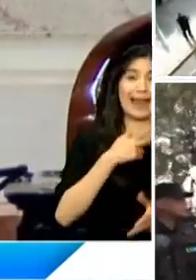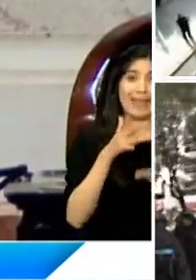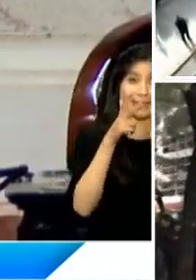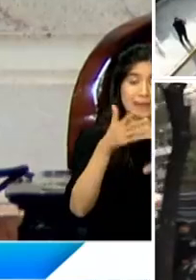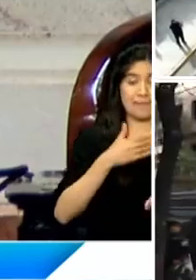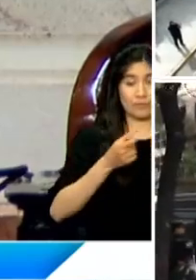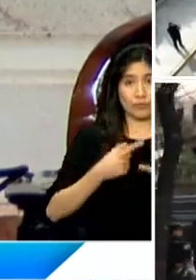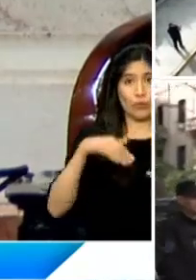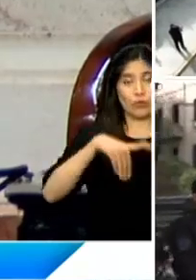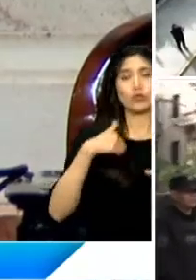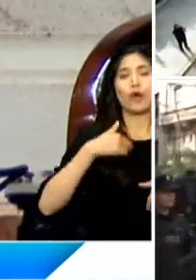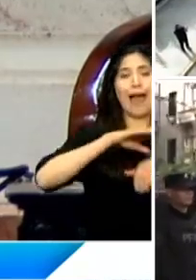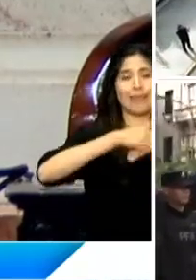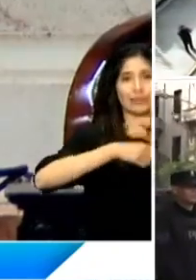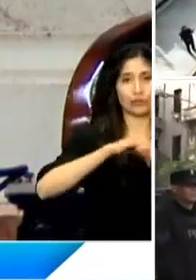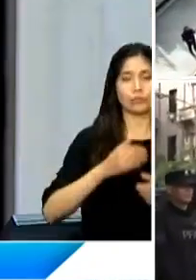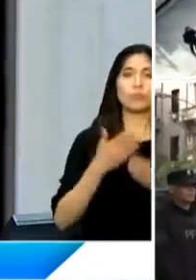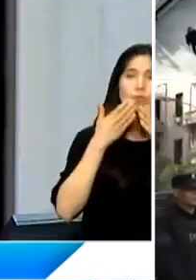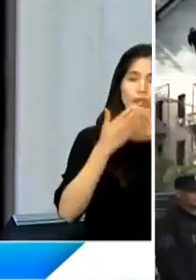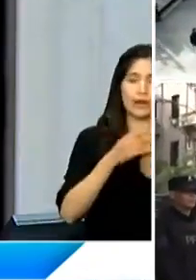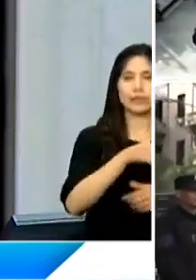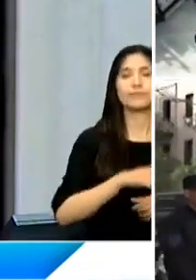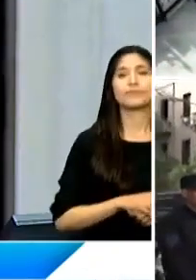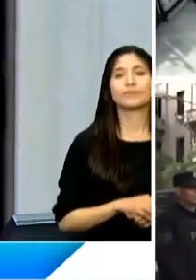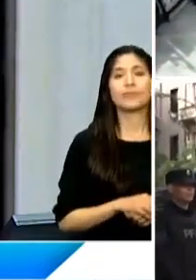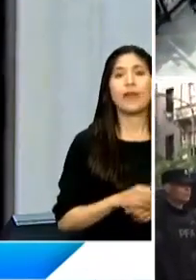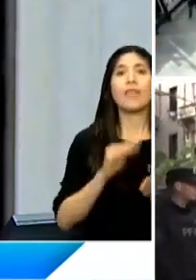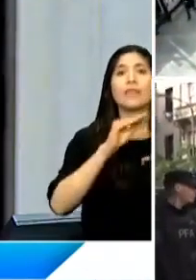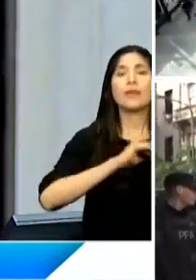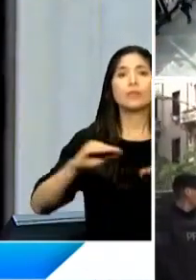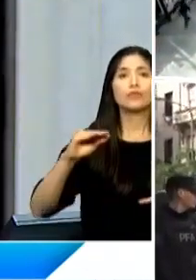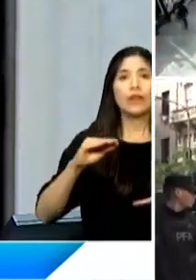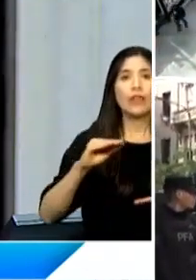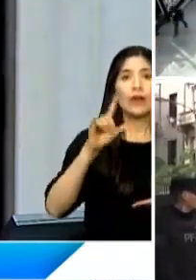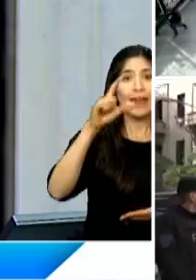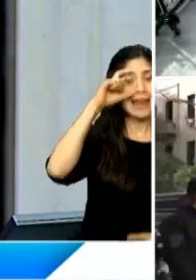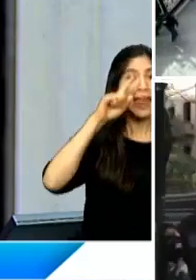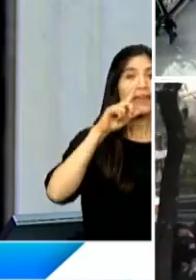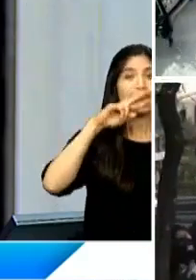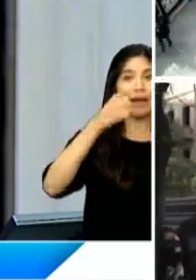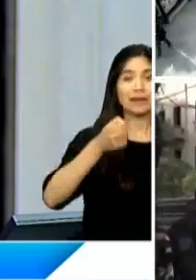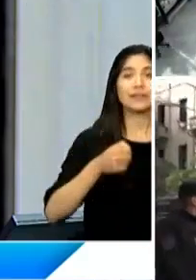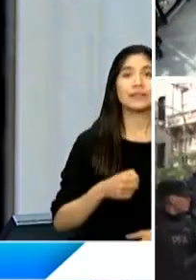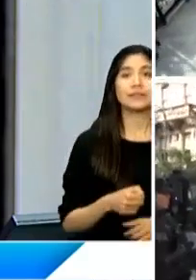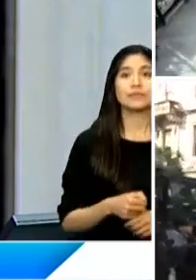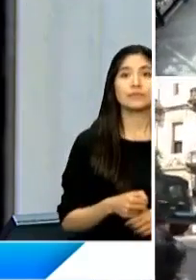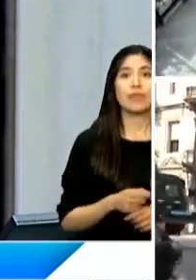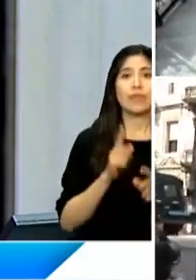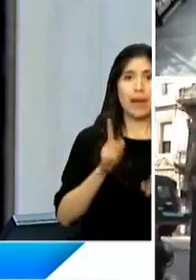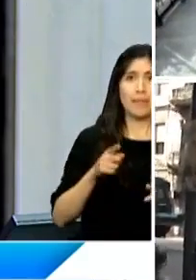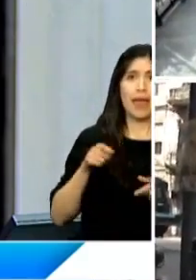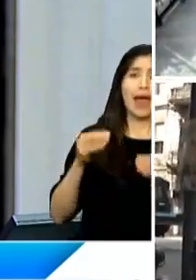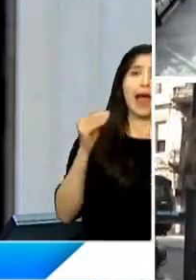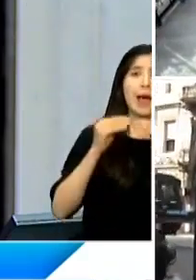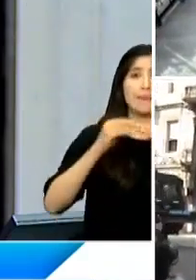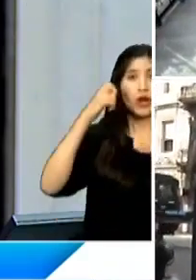justificar mi voto. Abstención. Gracias, abstención. Bueno, está la diputada echada, diputado, ¿no? Exactamente, sí. El amigo radical nos dijo